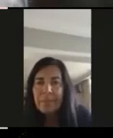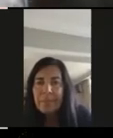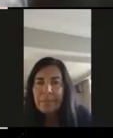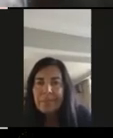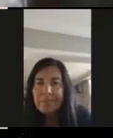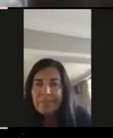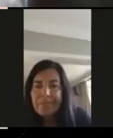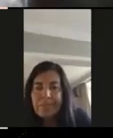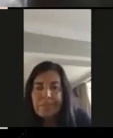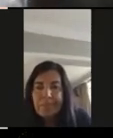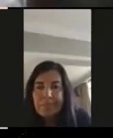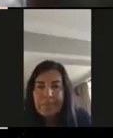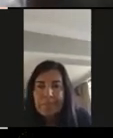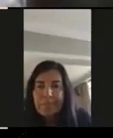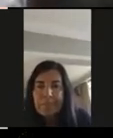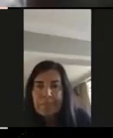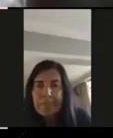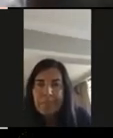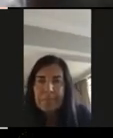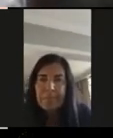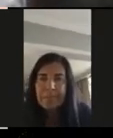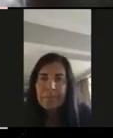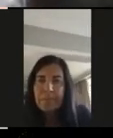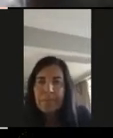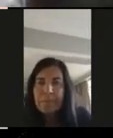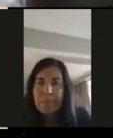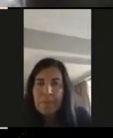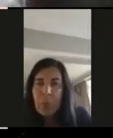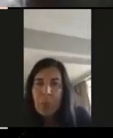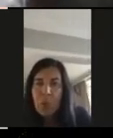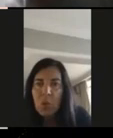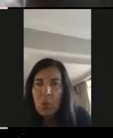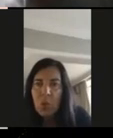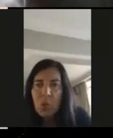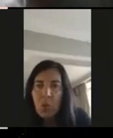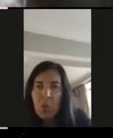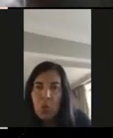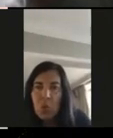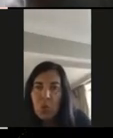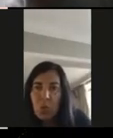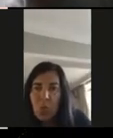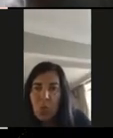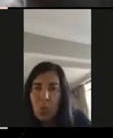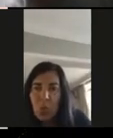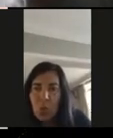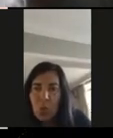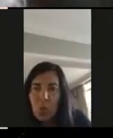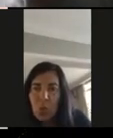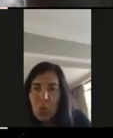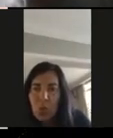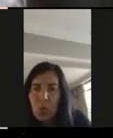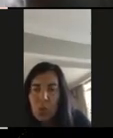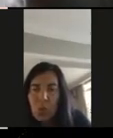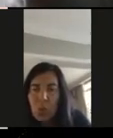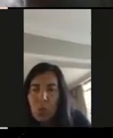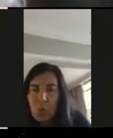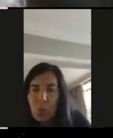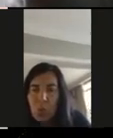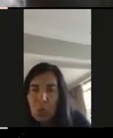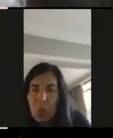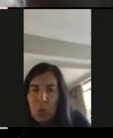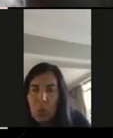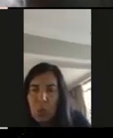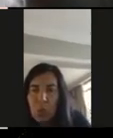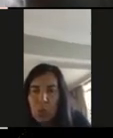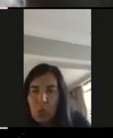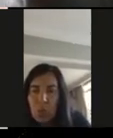sus papás y desde es muy chico corregía pruebas de imprenta realizaba traducciones y el padre en